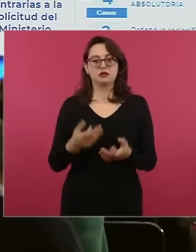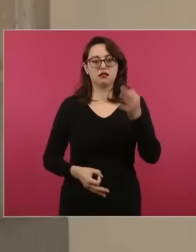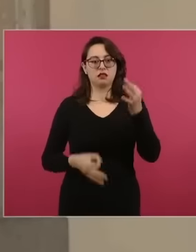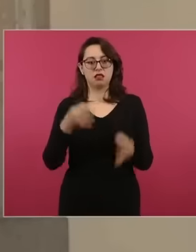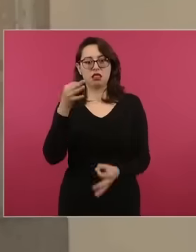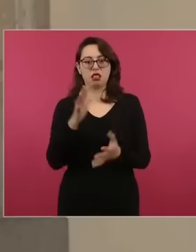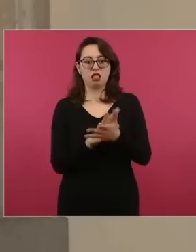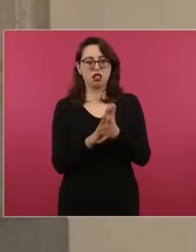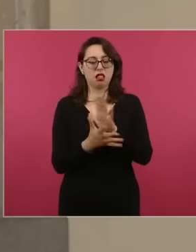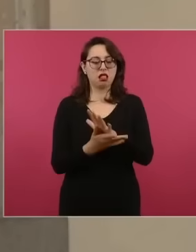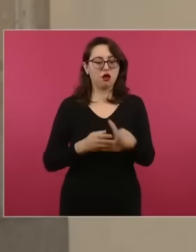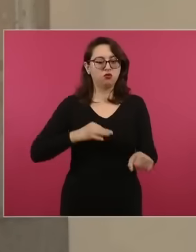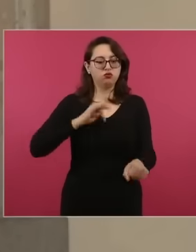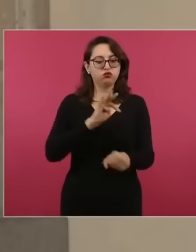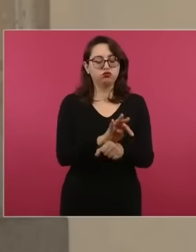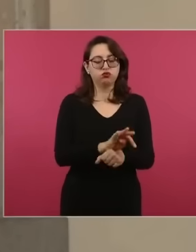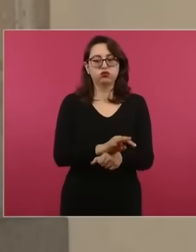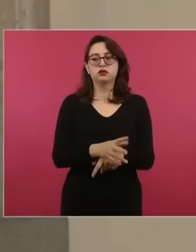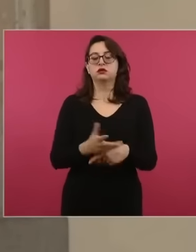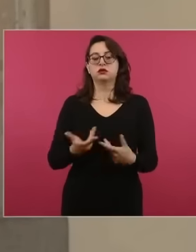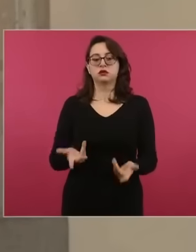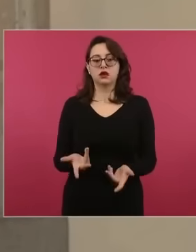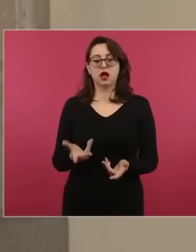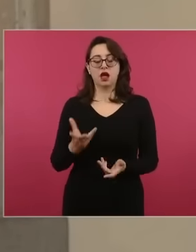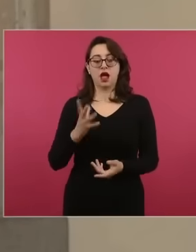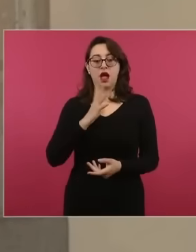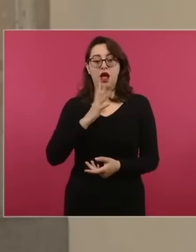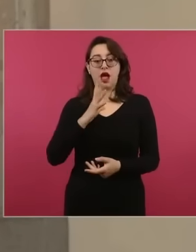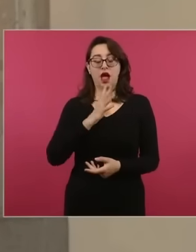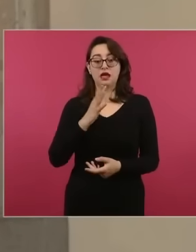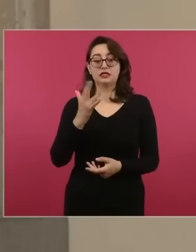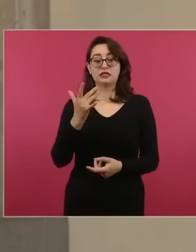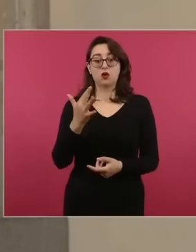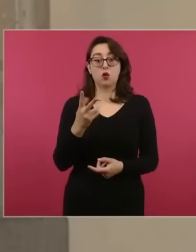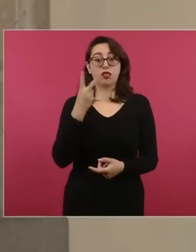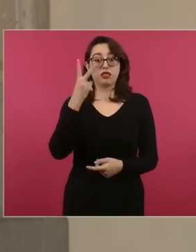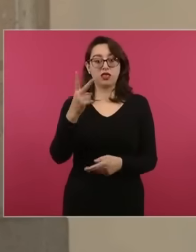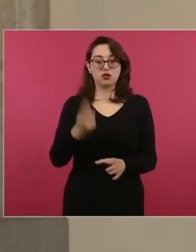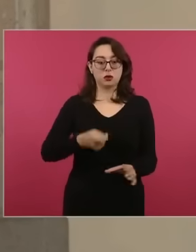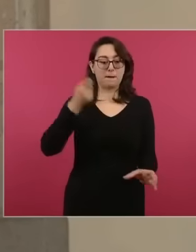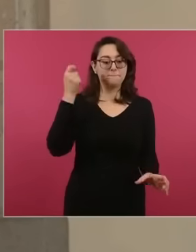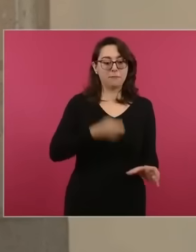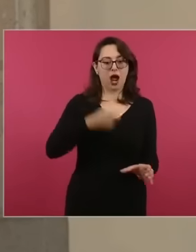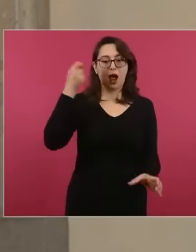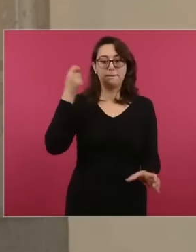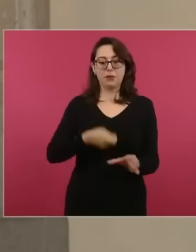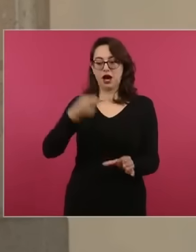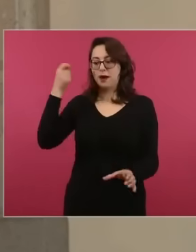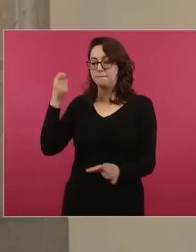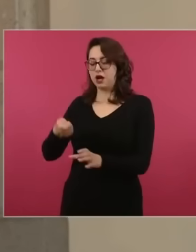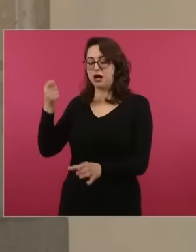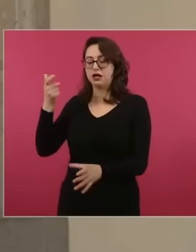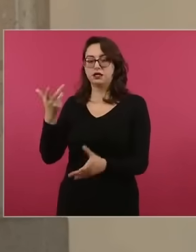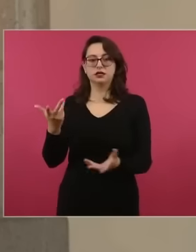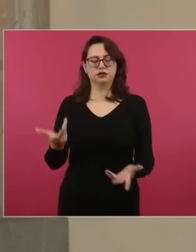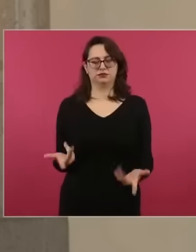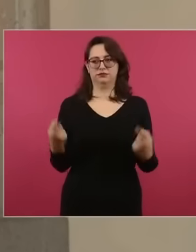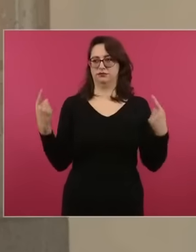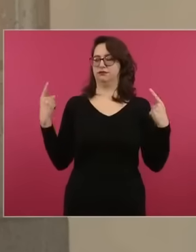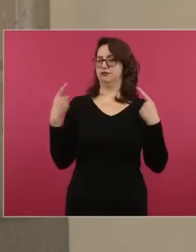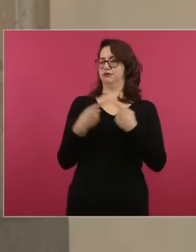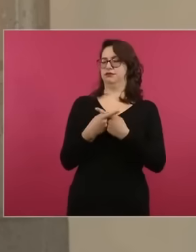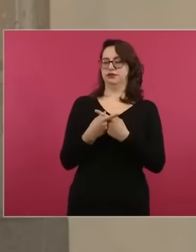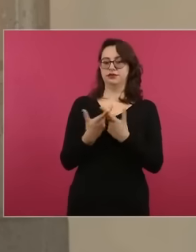de la judicatura Federal en 52 de su resoluciones que han sido contra ser Ministerio Público 29